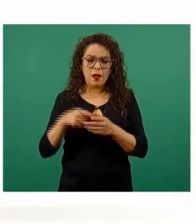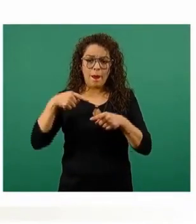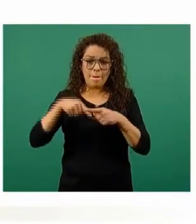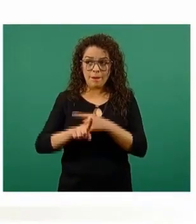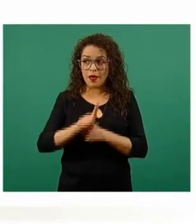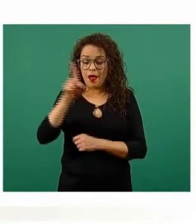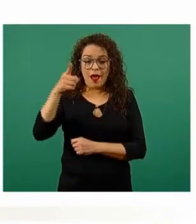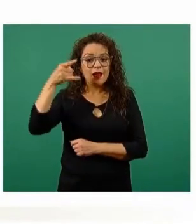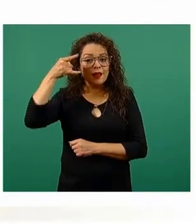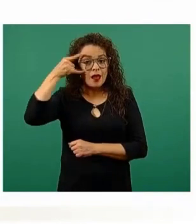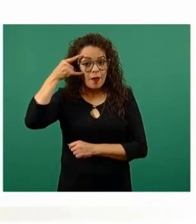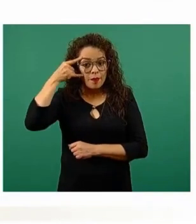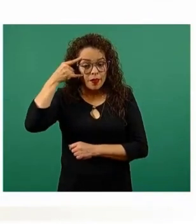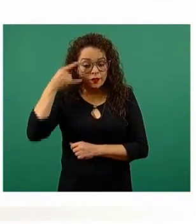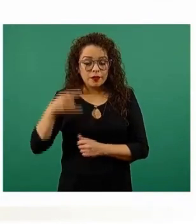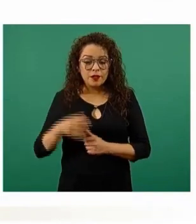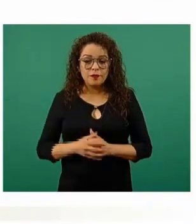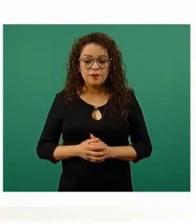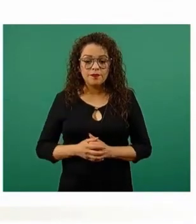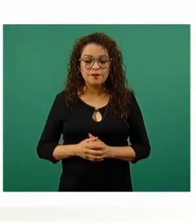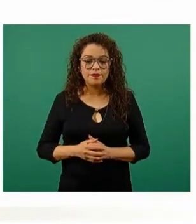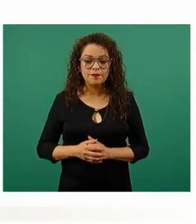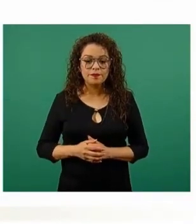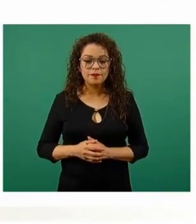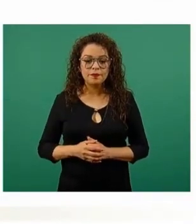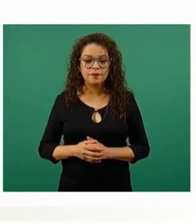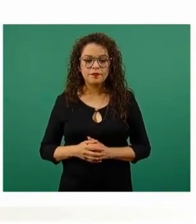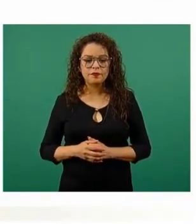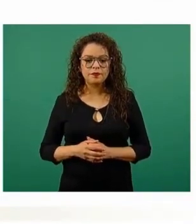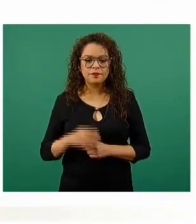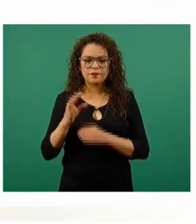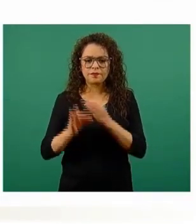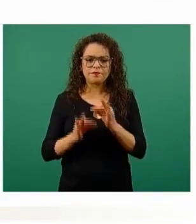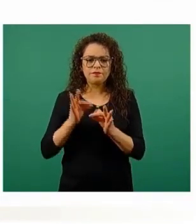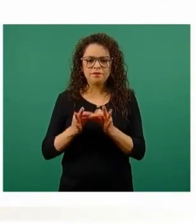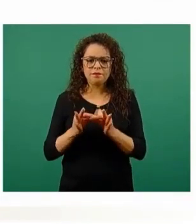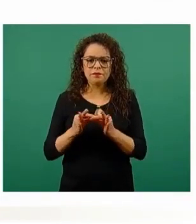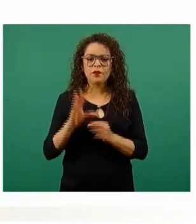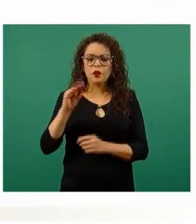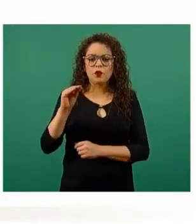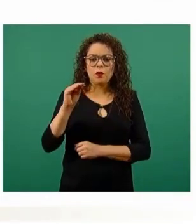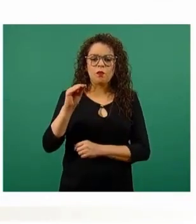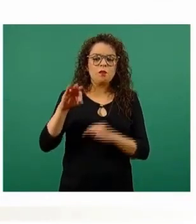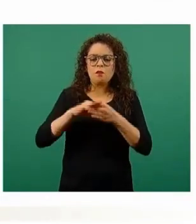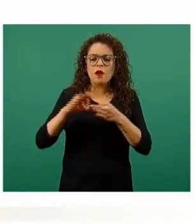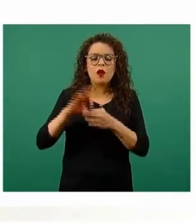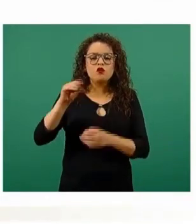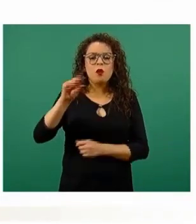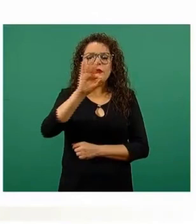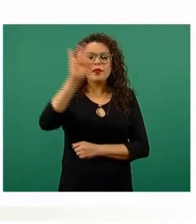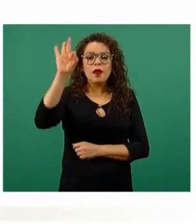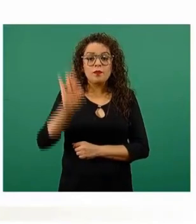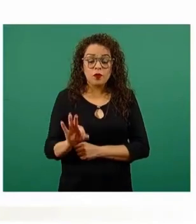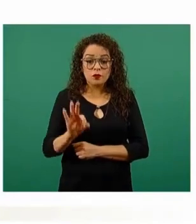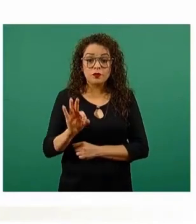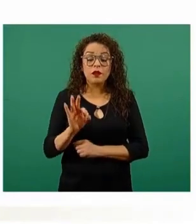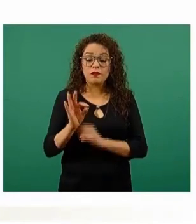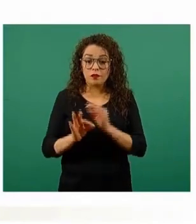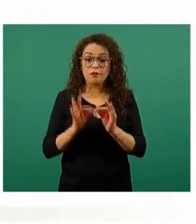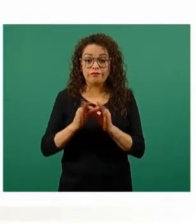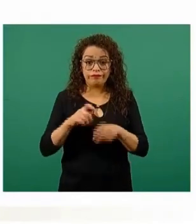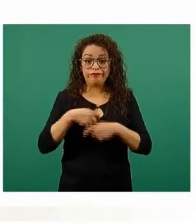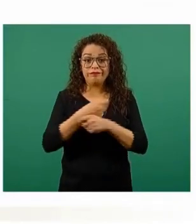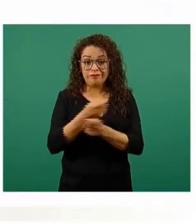vacunación en el personal educativo logramos cubrir prácticamente el 90% del personal educativo que